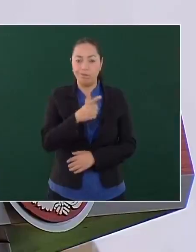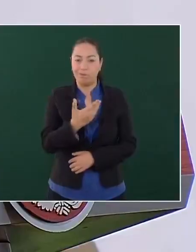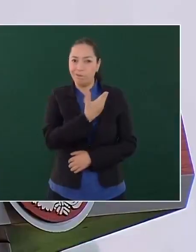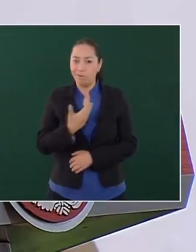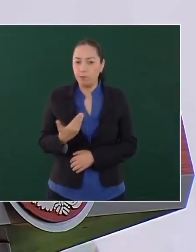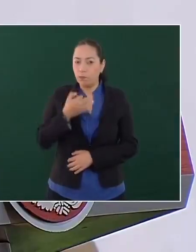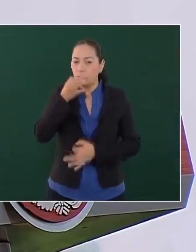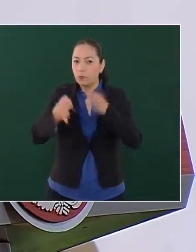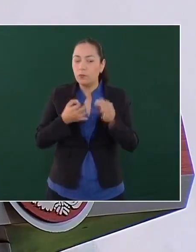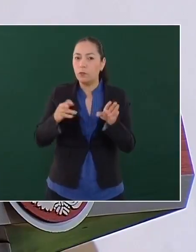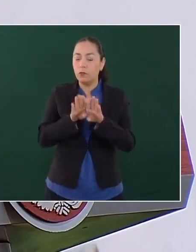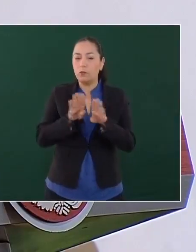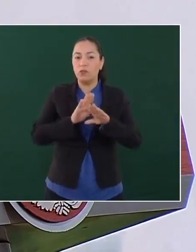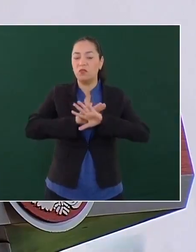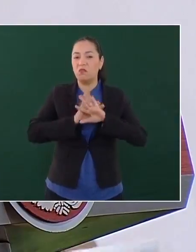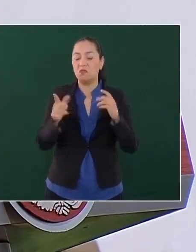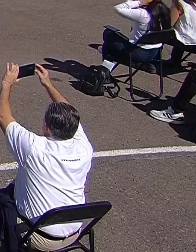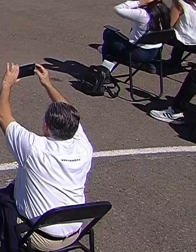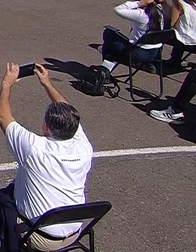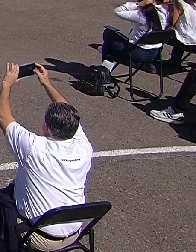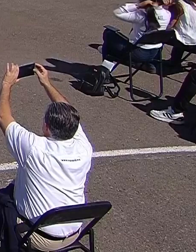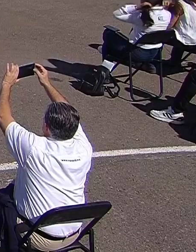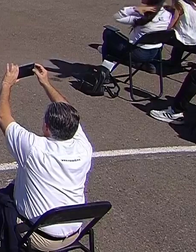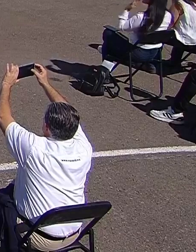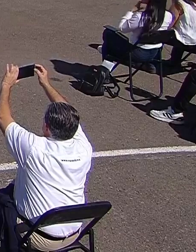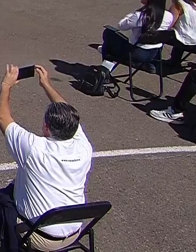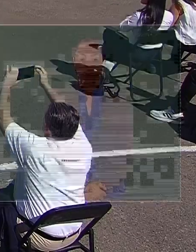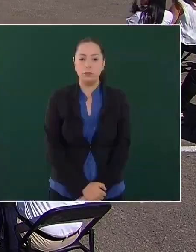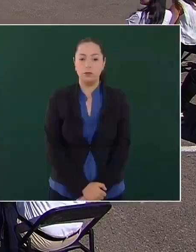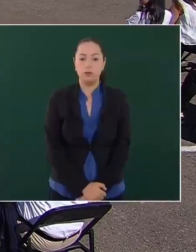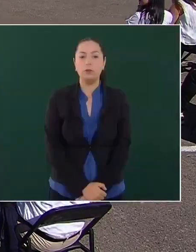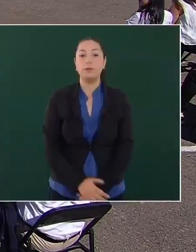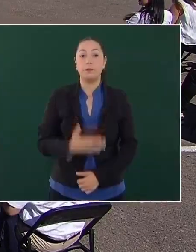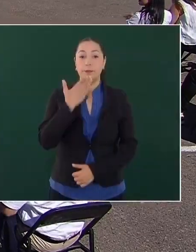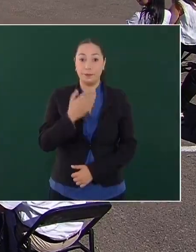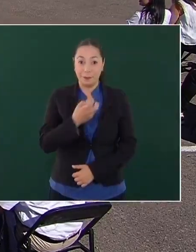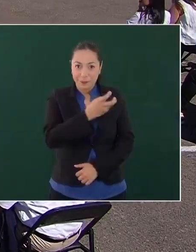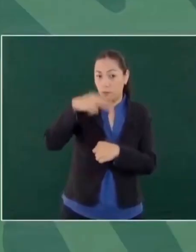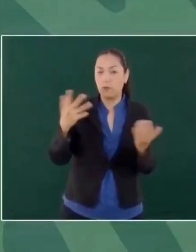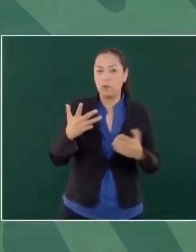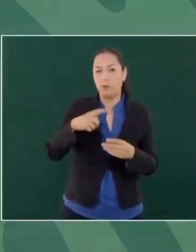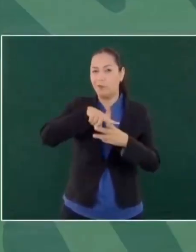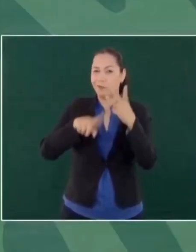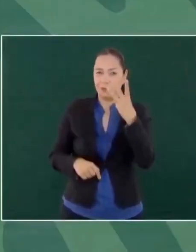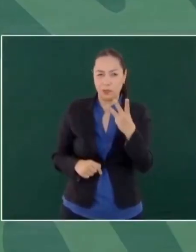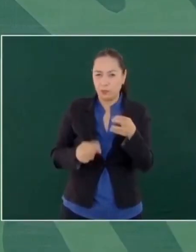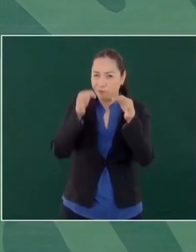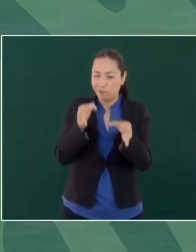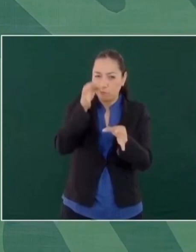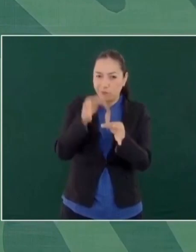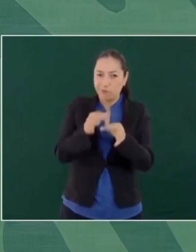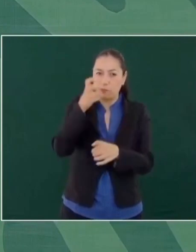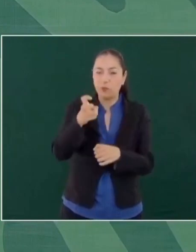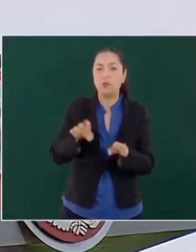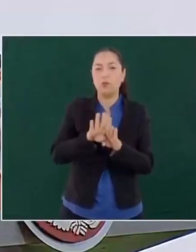instancias internacionales entre ellas la Corte Internacional de Justicia de la haya vamos a presentar la